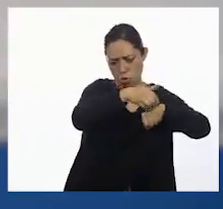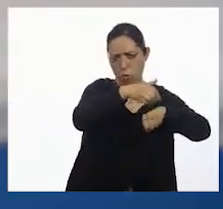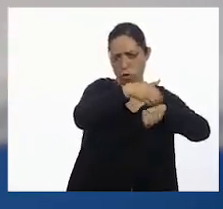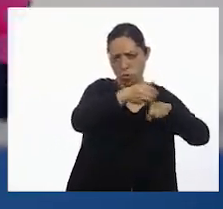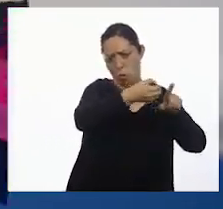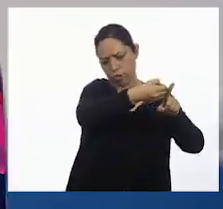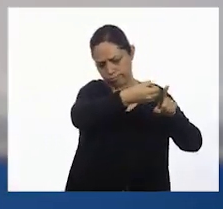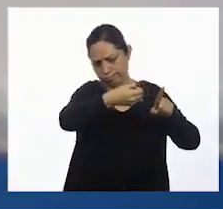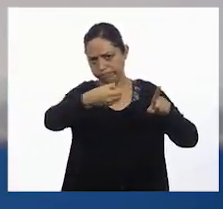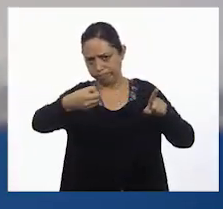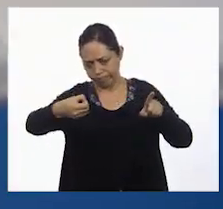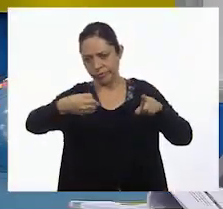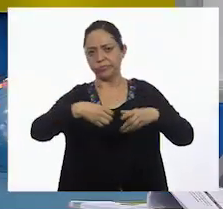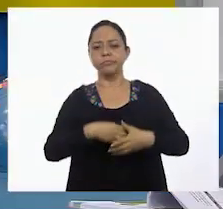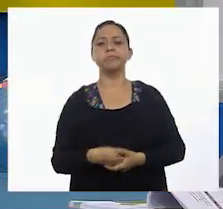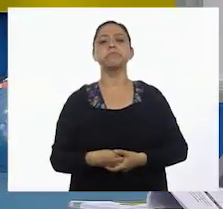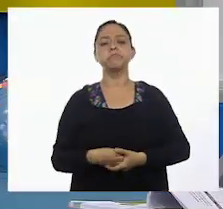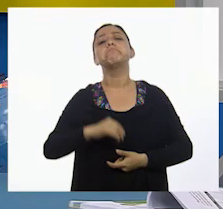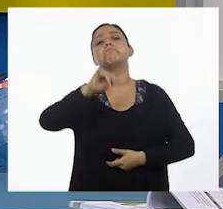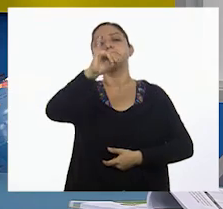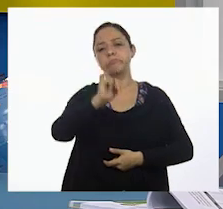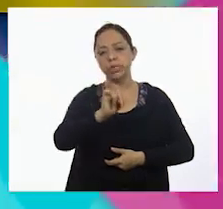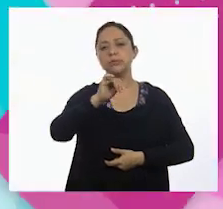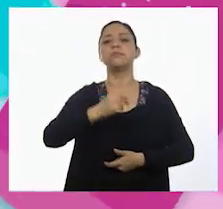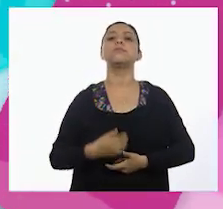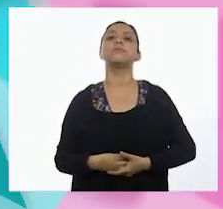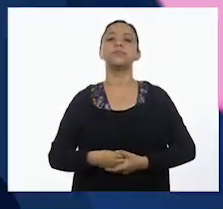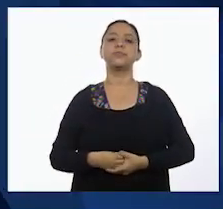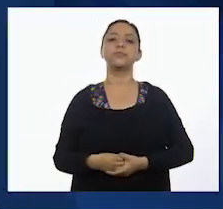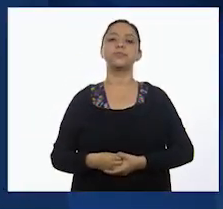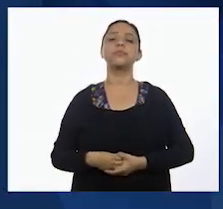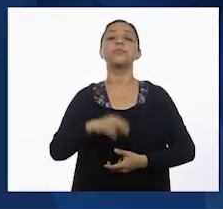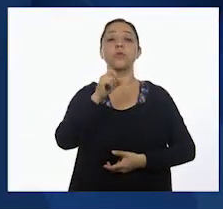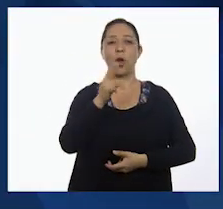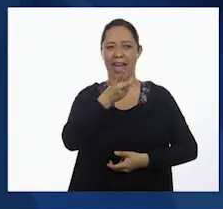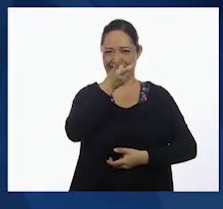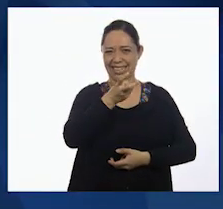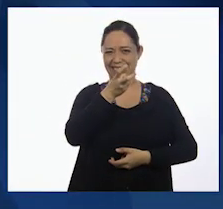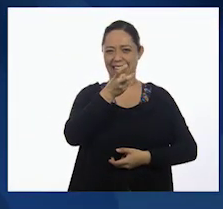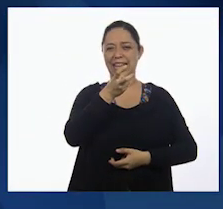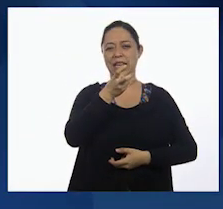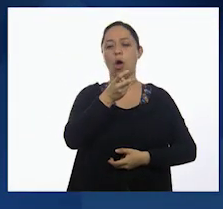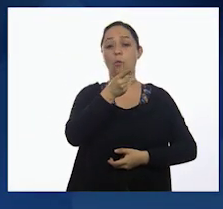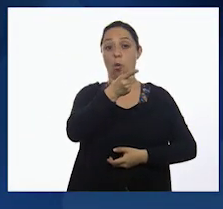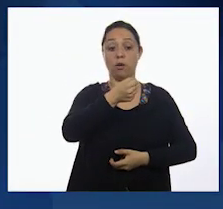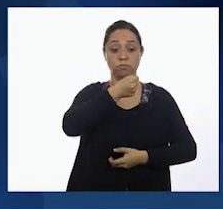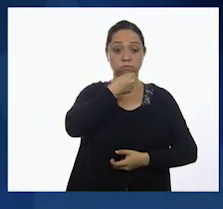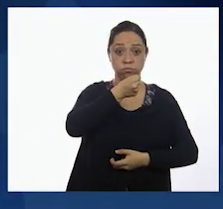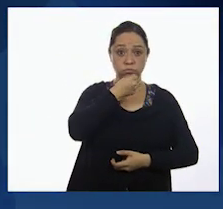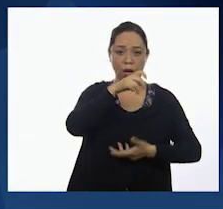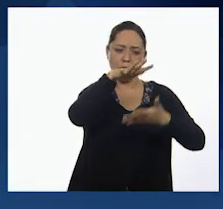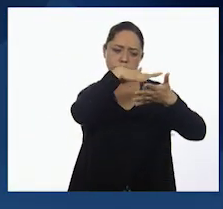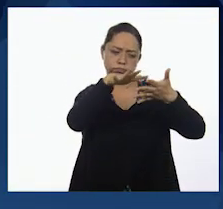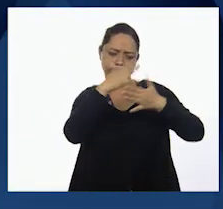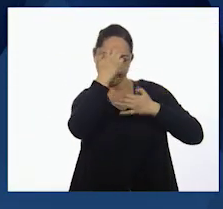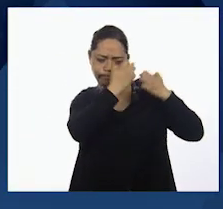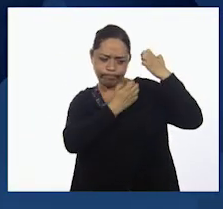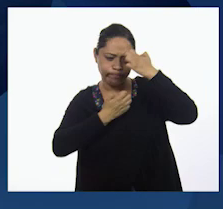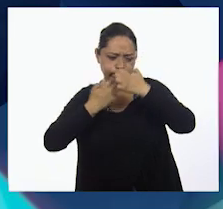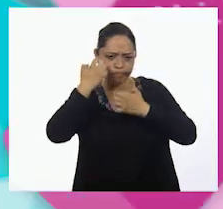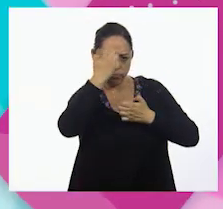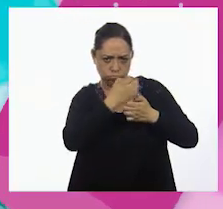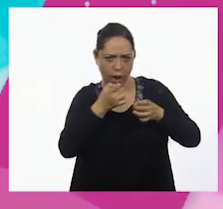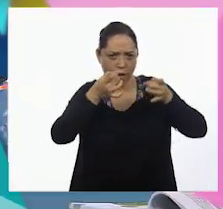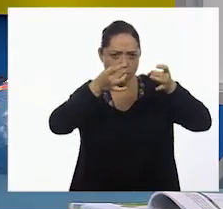también. Entonces, sí. Bien, este es un primer reportaje que ya analizamos. Si en algún momento tú